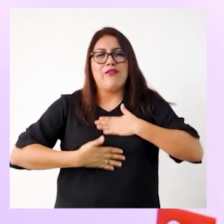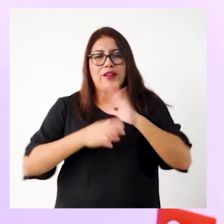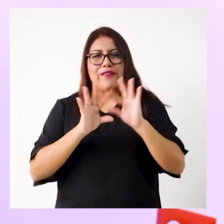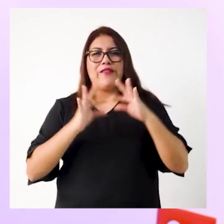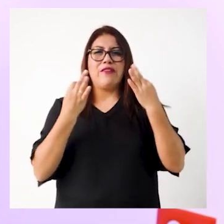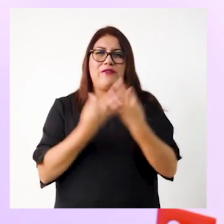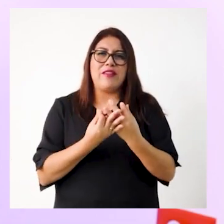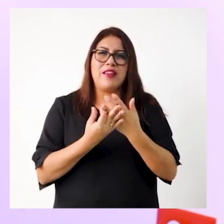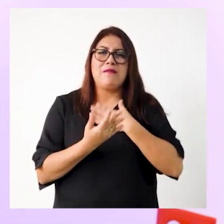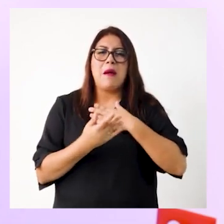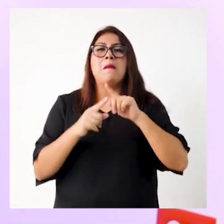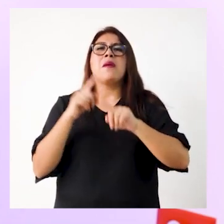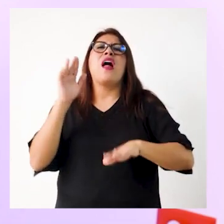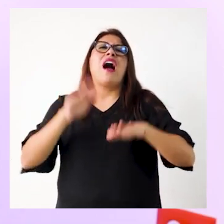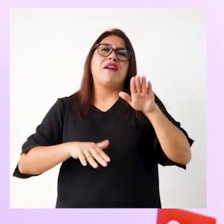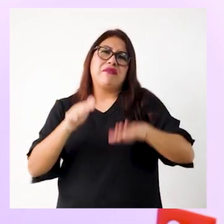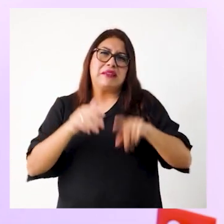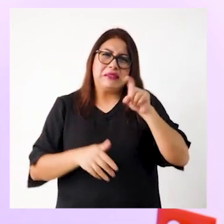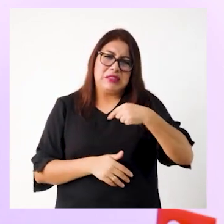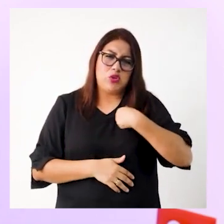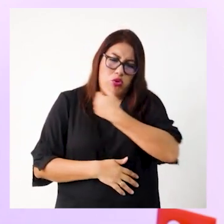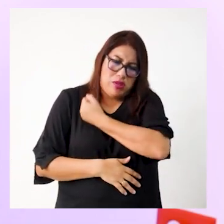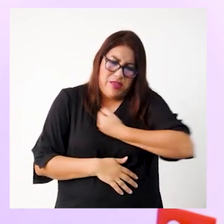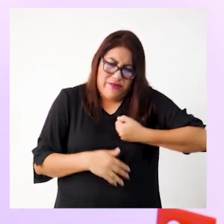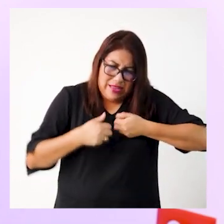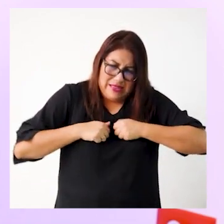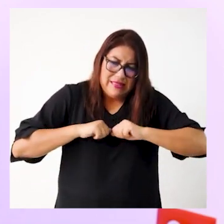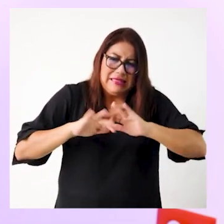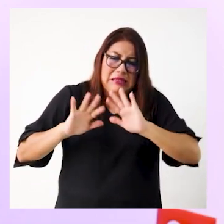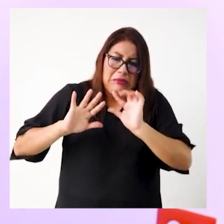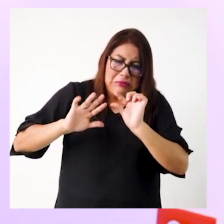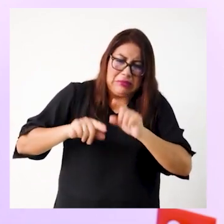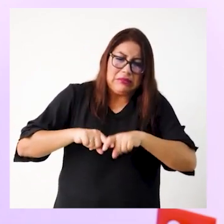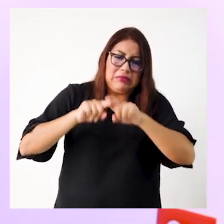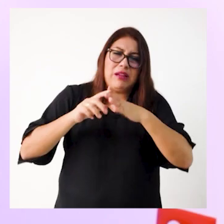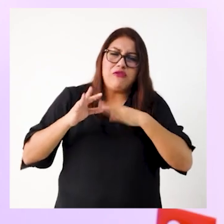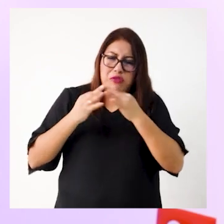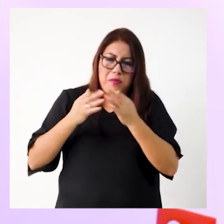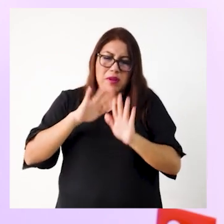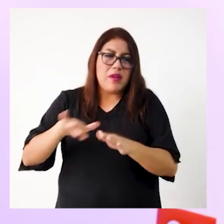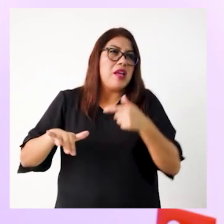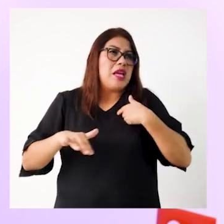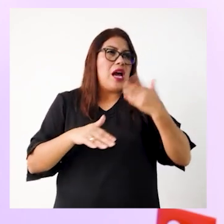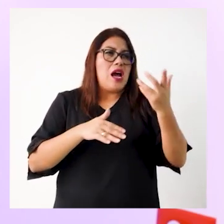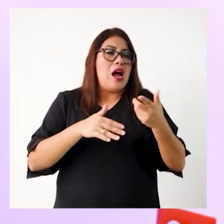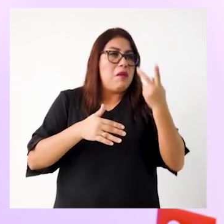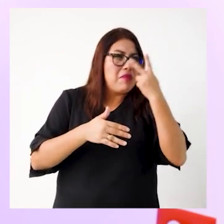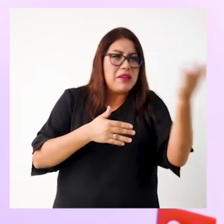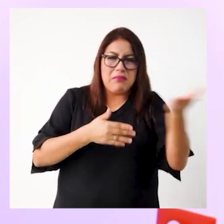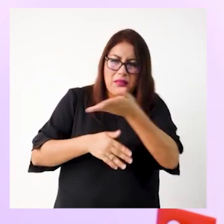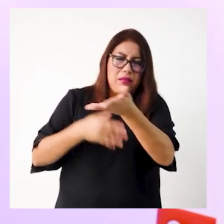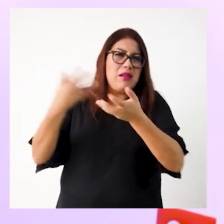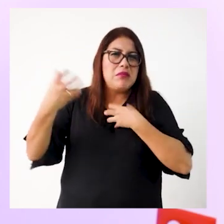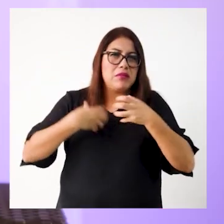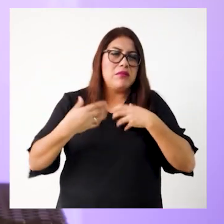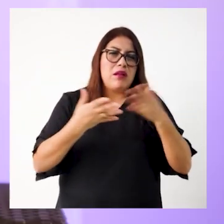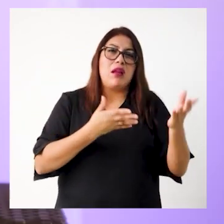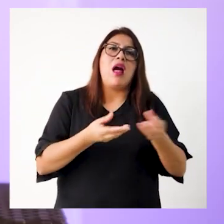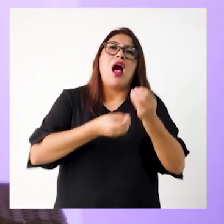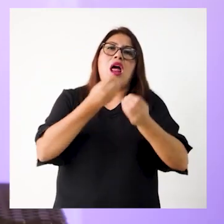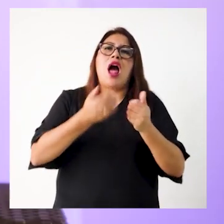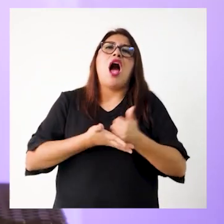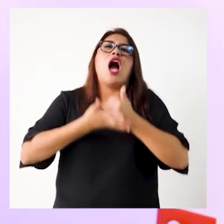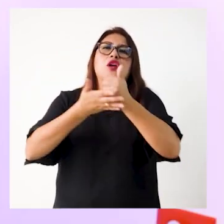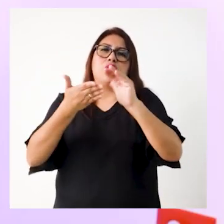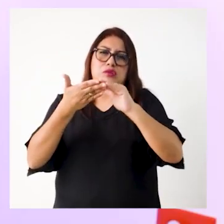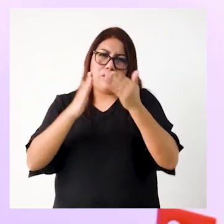estar disfrutando de los tuyos, pero a veces hay que sacrificar esos momentos agradables para poder contribuir con la sociedad para mejorar las cosas. Claro